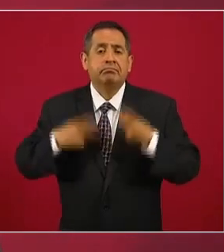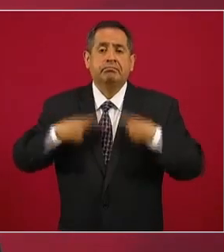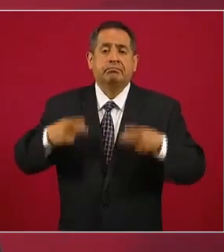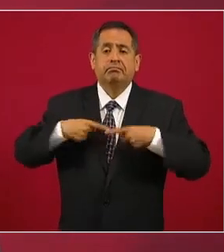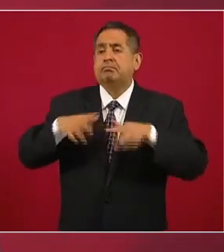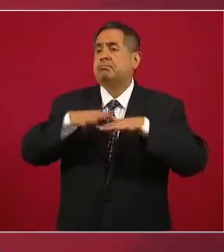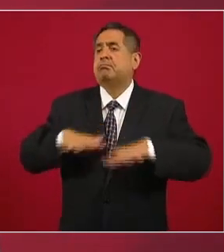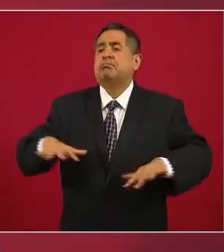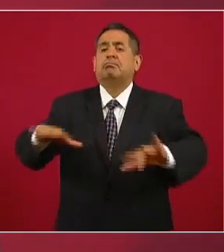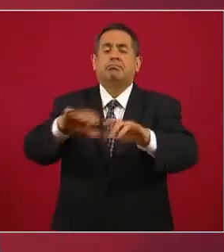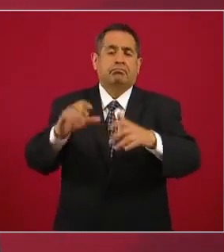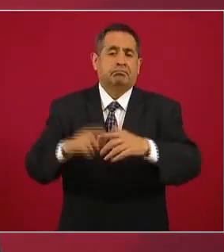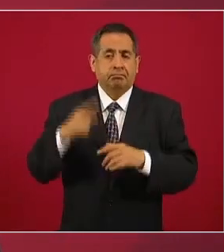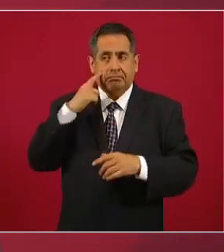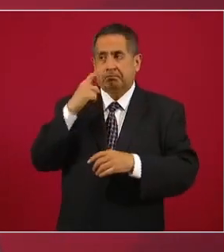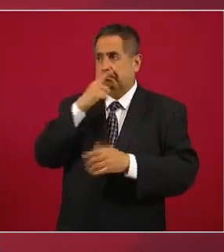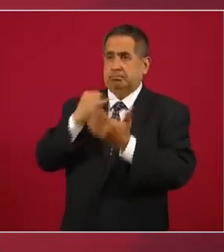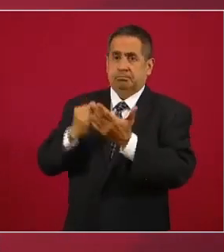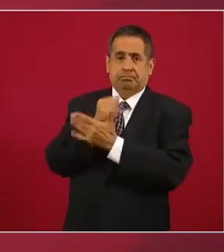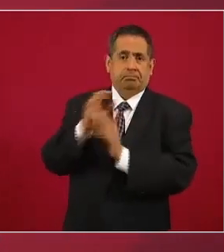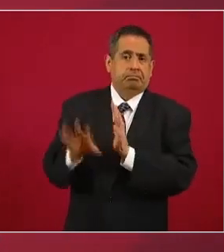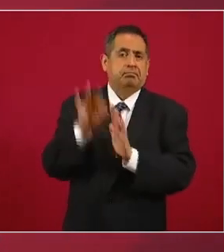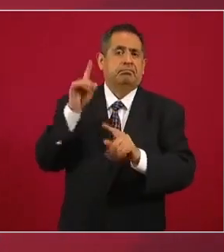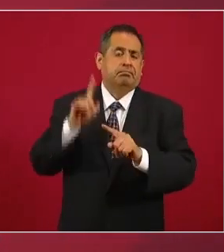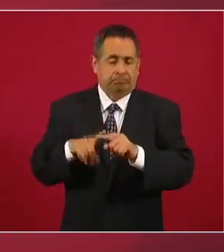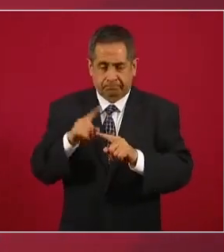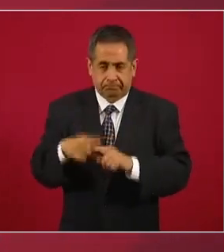la democracia es el poder del pueblo.